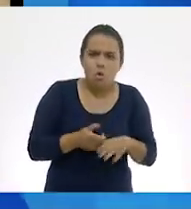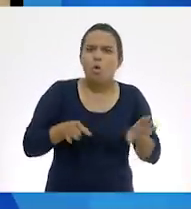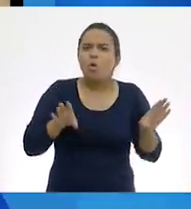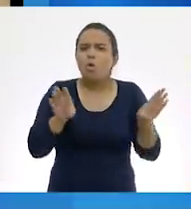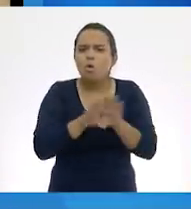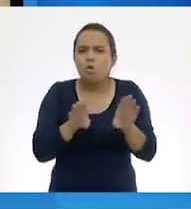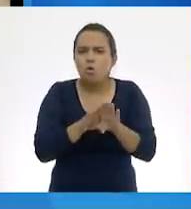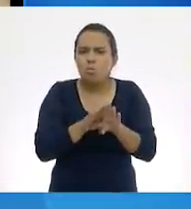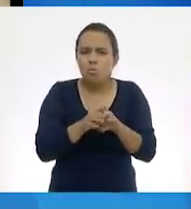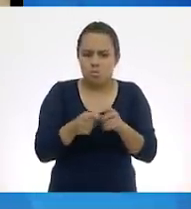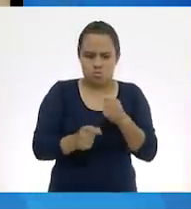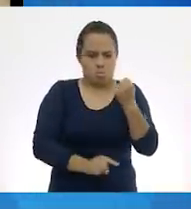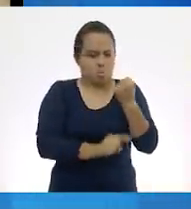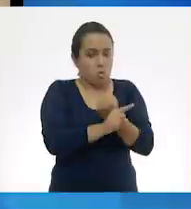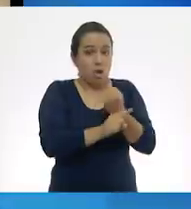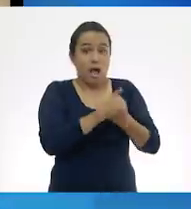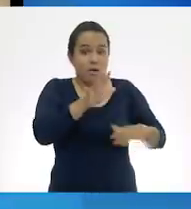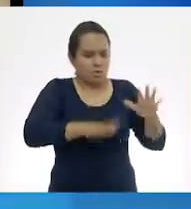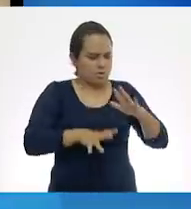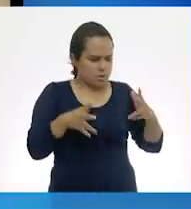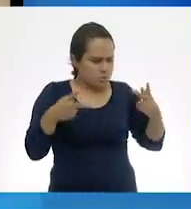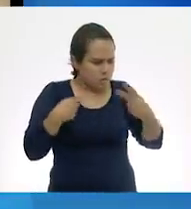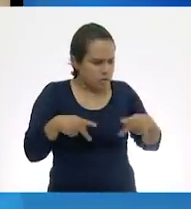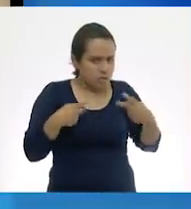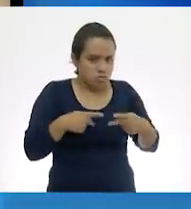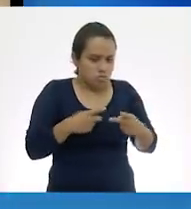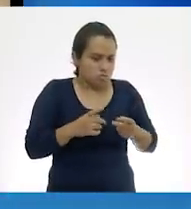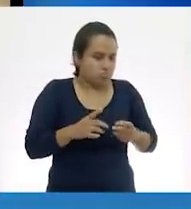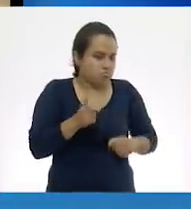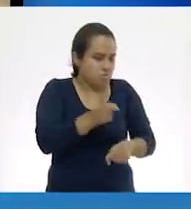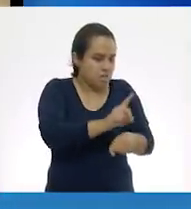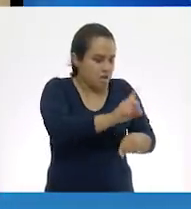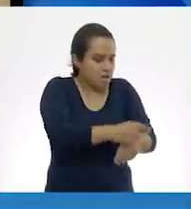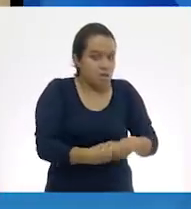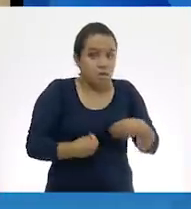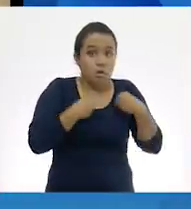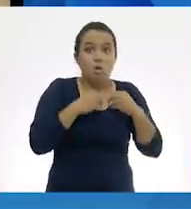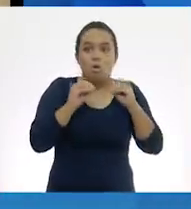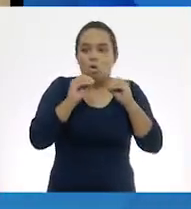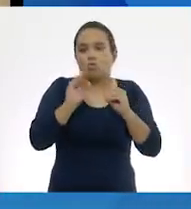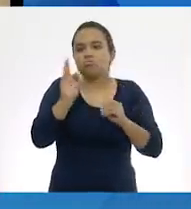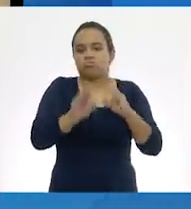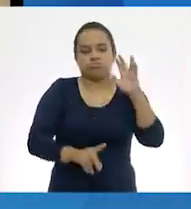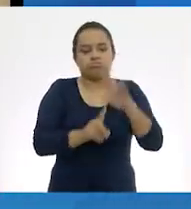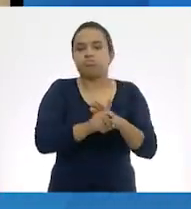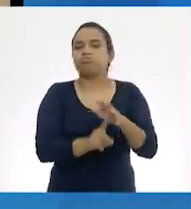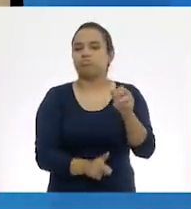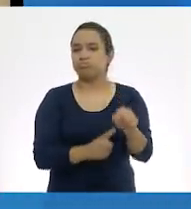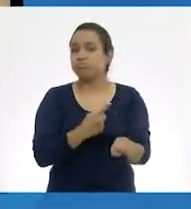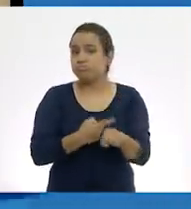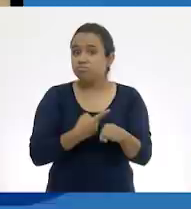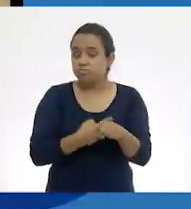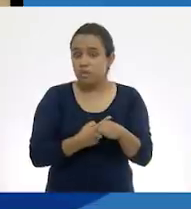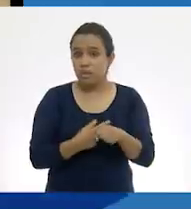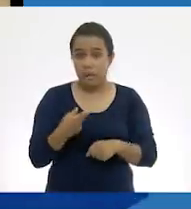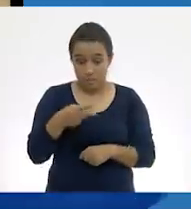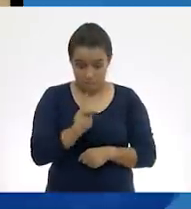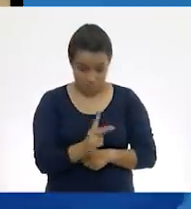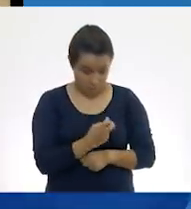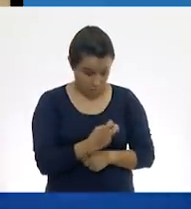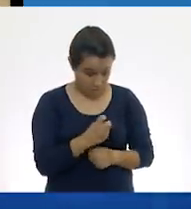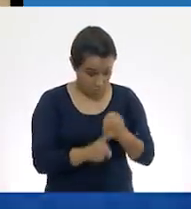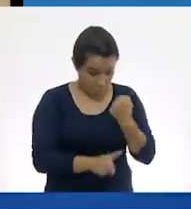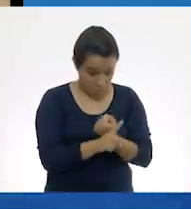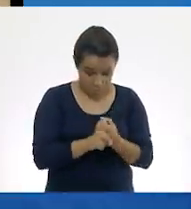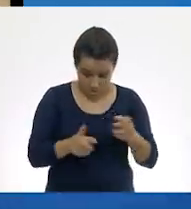vienen algunos problemas que las personas pueden tener en la vida diaria o que vienen de alguna enfermedad y no siempre parece que esos problemas